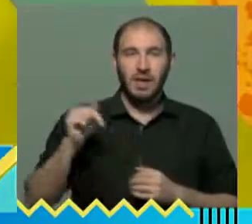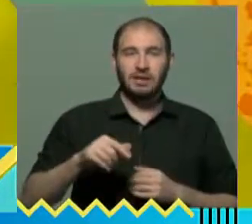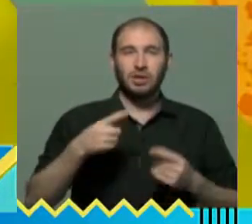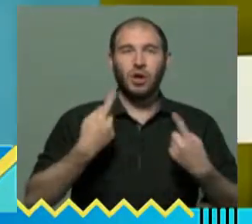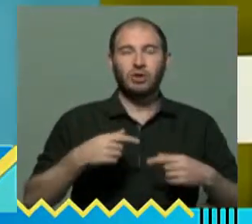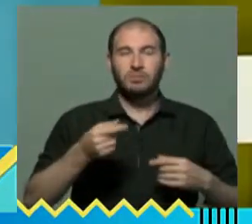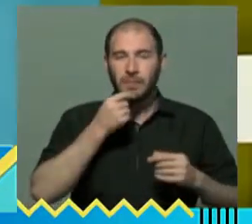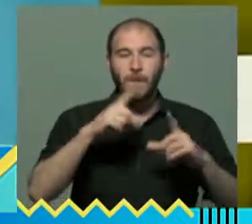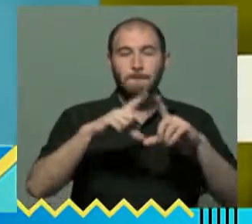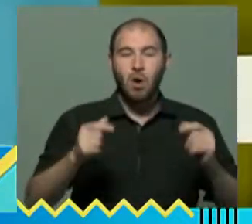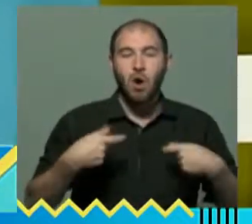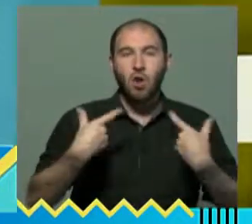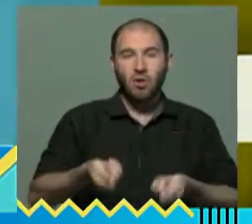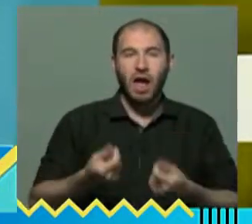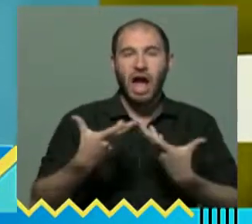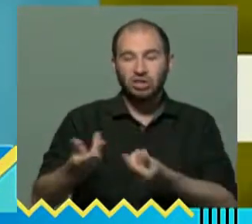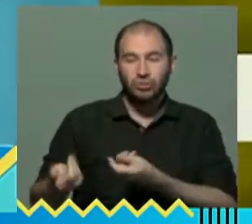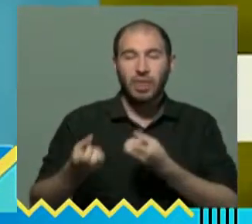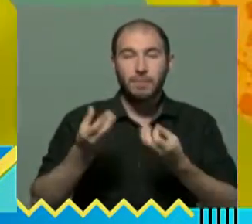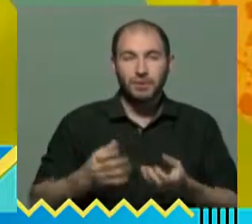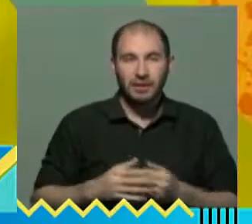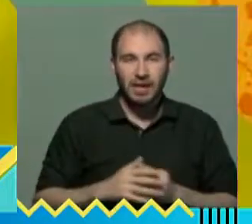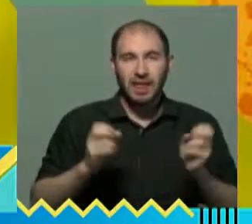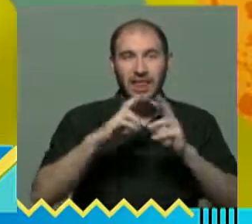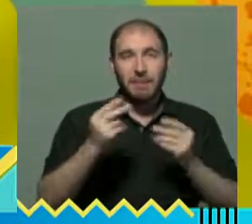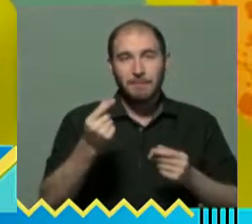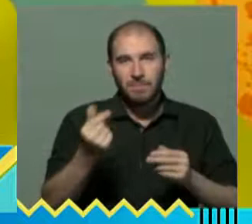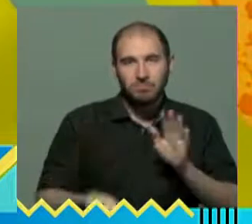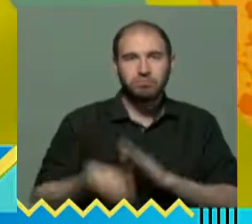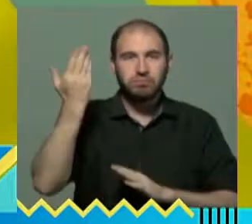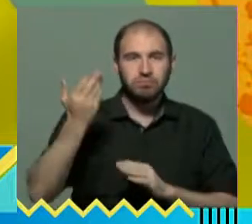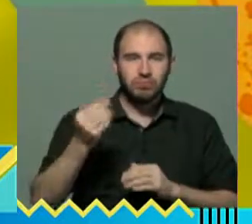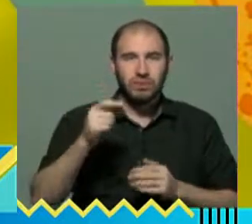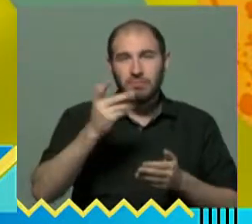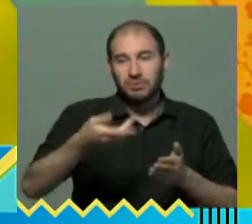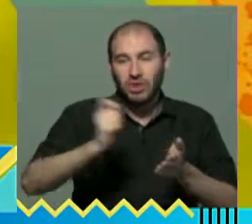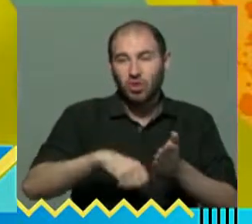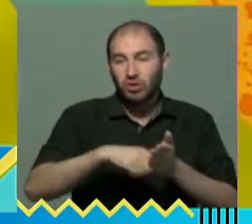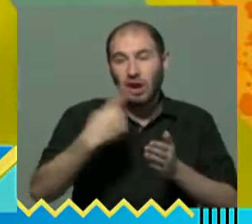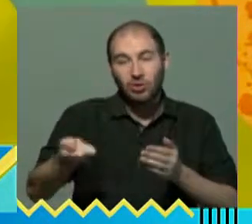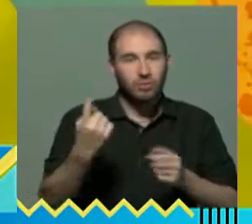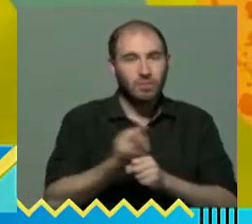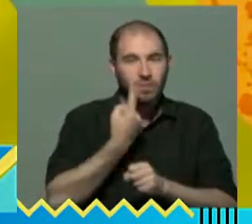de bonos y de ayudas y demás, porque sobre todo a causa de los tarifazos no pueden contratar más personal.